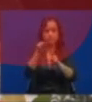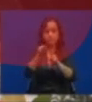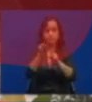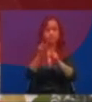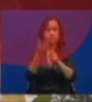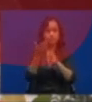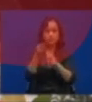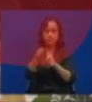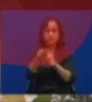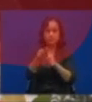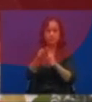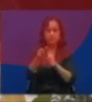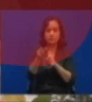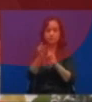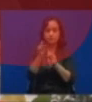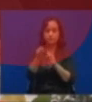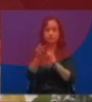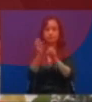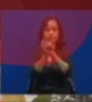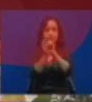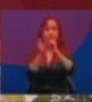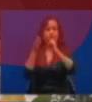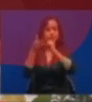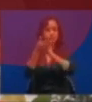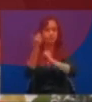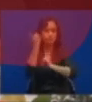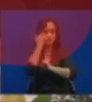confirmado el virus